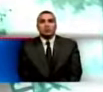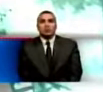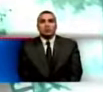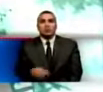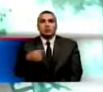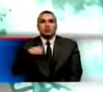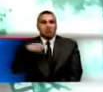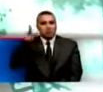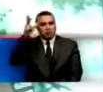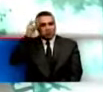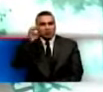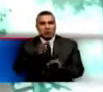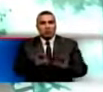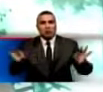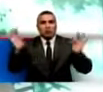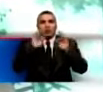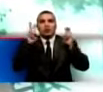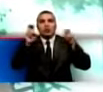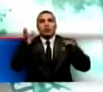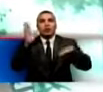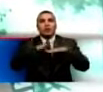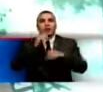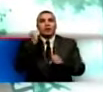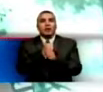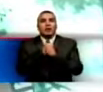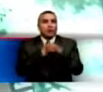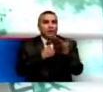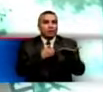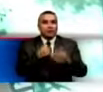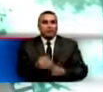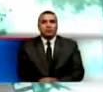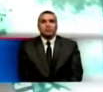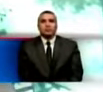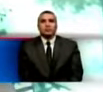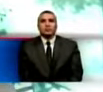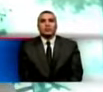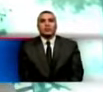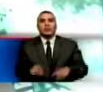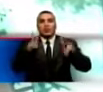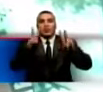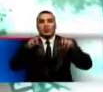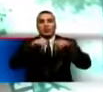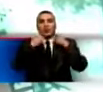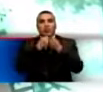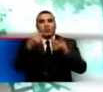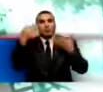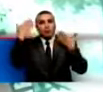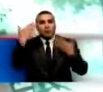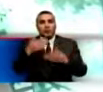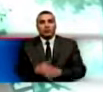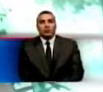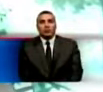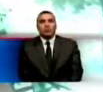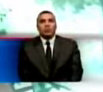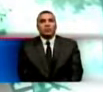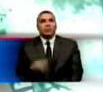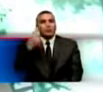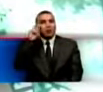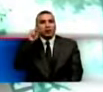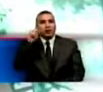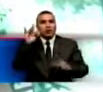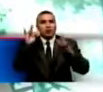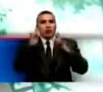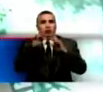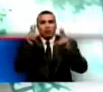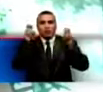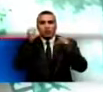incluya algún tema sobre el empleo. Hay un inmovilismo a nivel político que no quieren topar la legislación laboral y eso